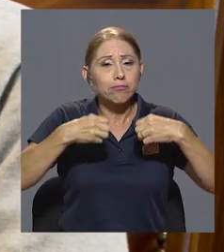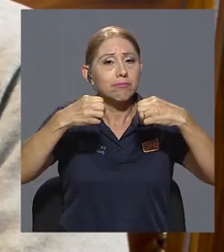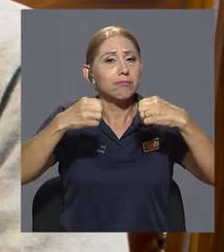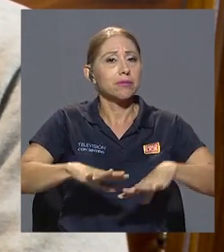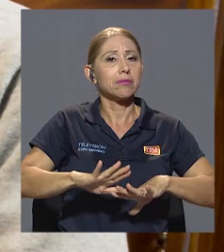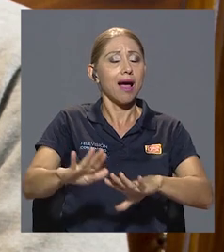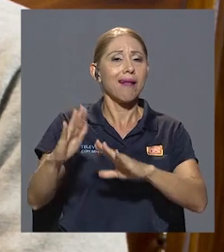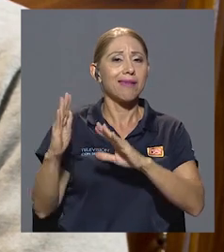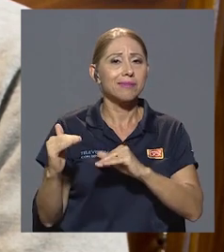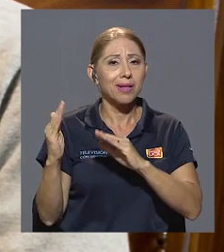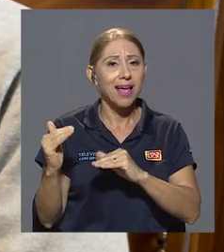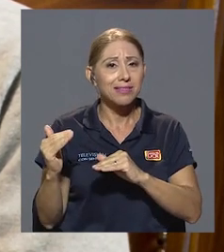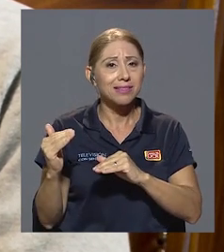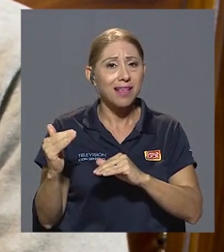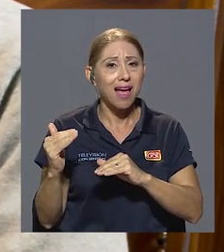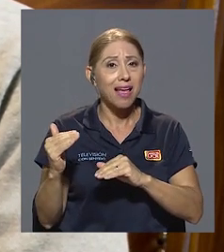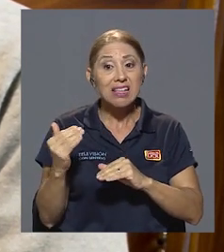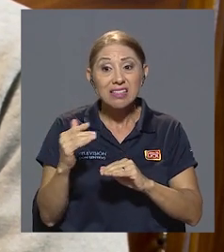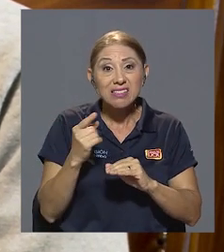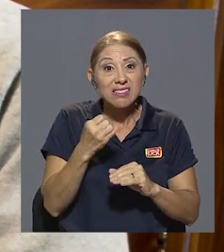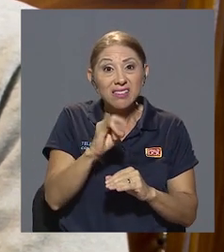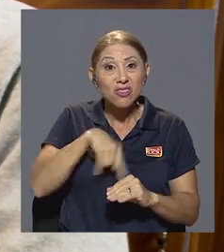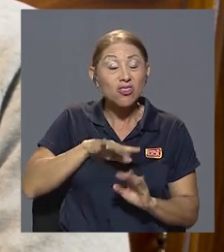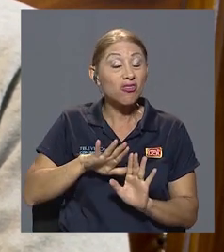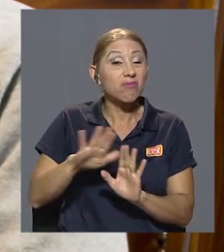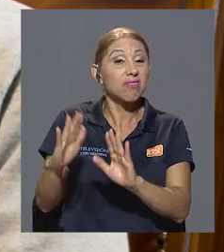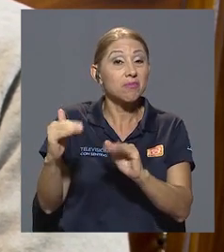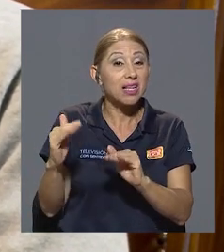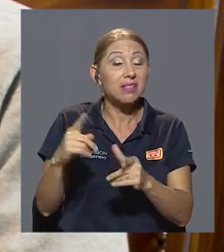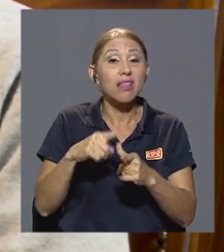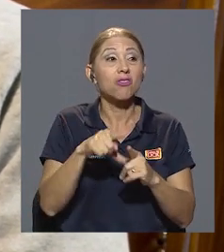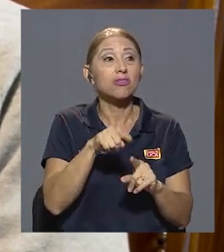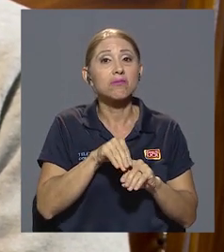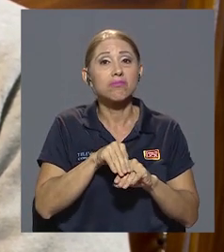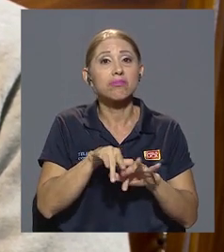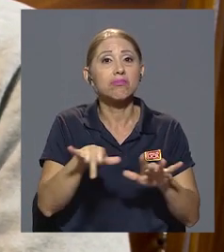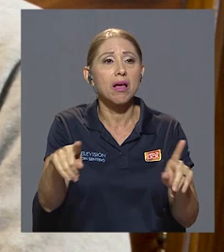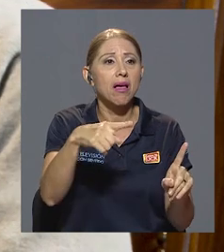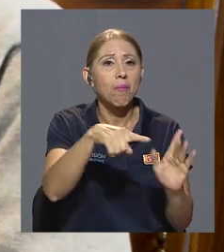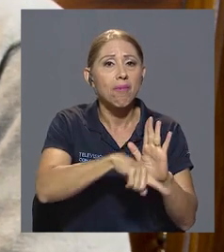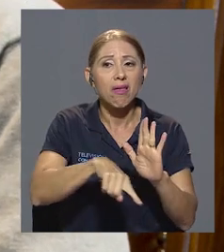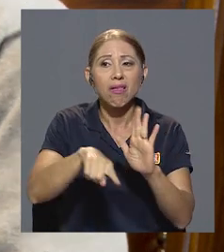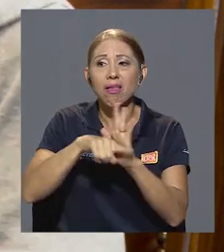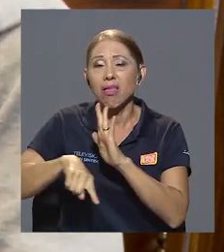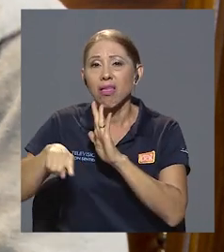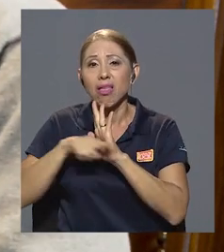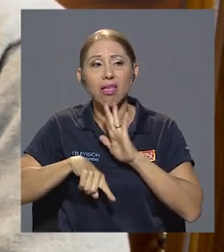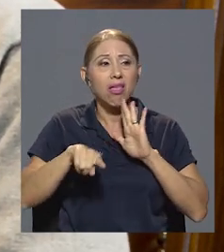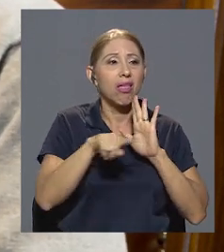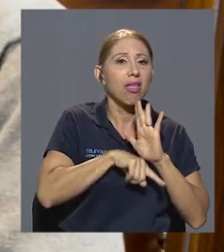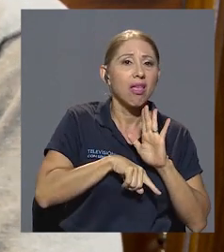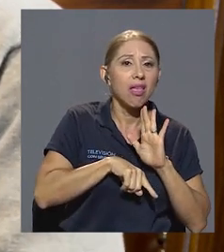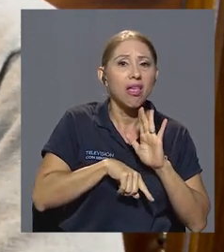porque lo contrario se instala un pesimismo que es que es desmovilizado porque tiende capitular